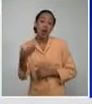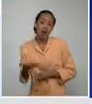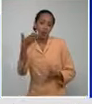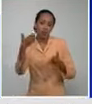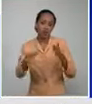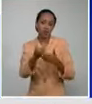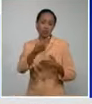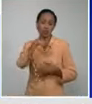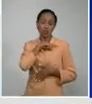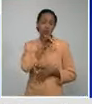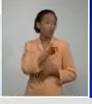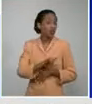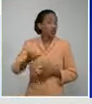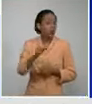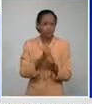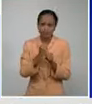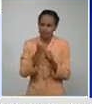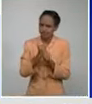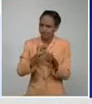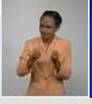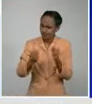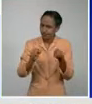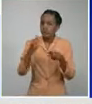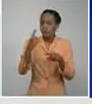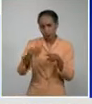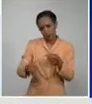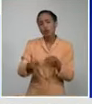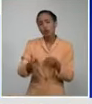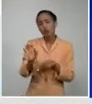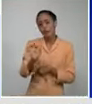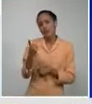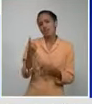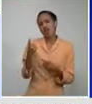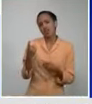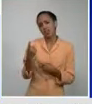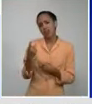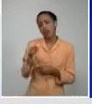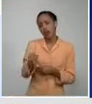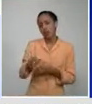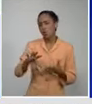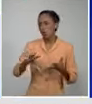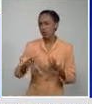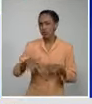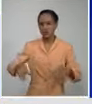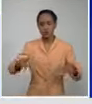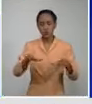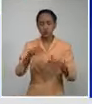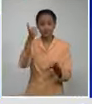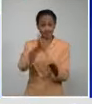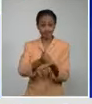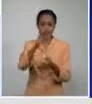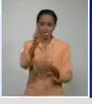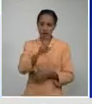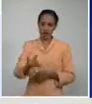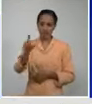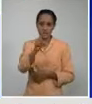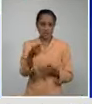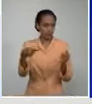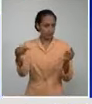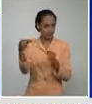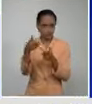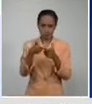se trabaja y lo van a lograr, pero todavía muy compleja la situación. Municipio cabecera, Camagüey, que es donde ha